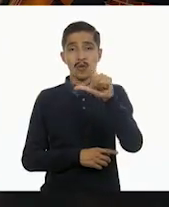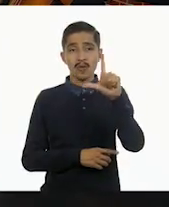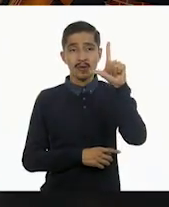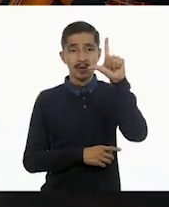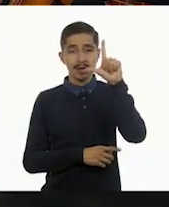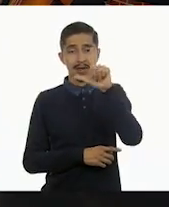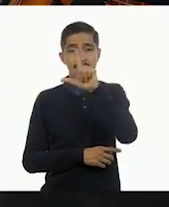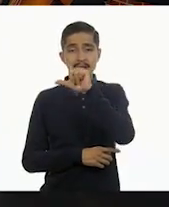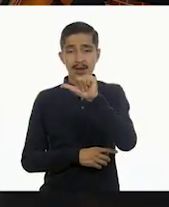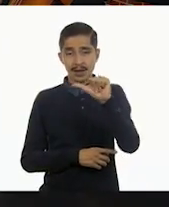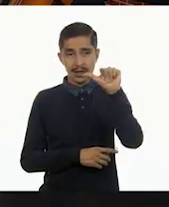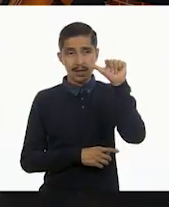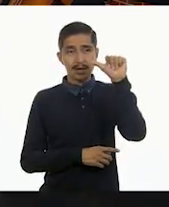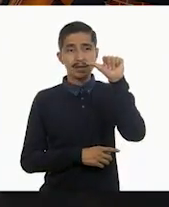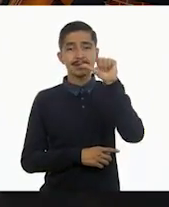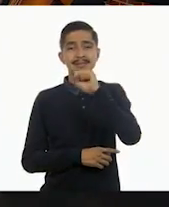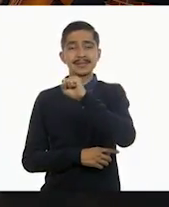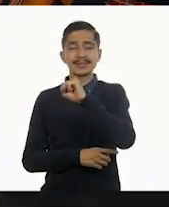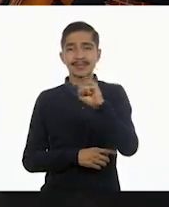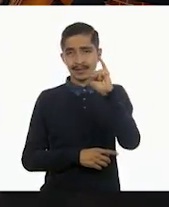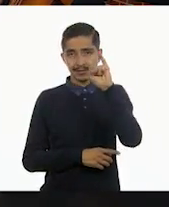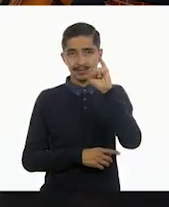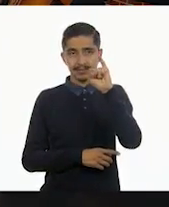sol, la, si.